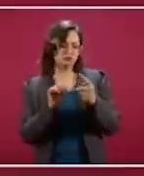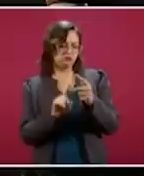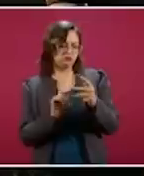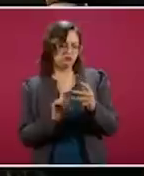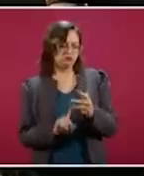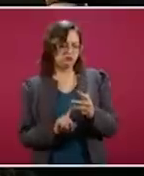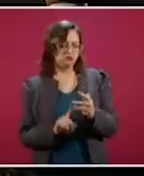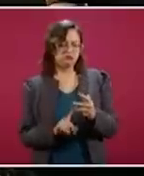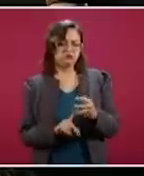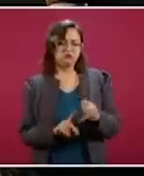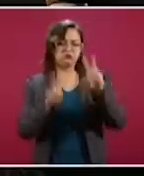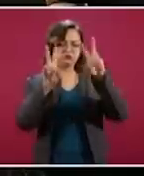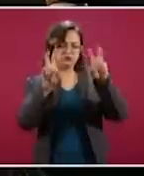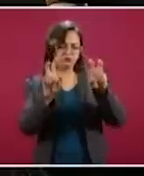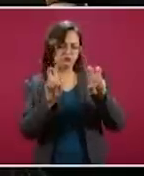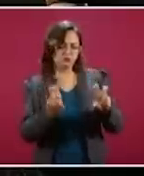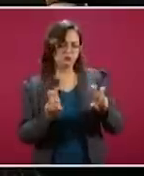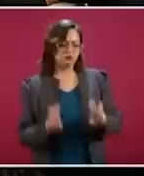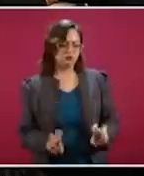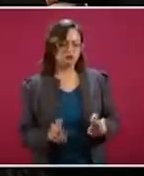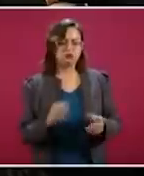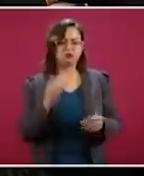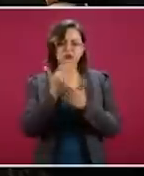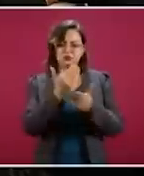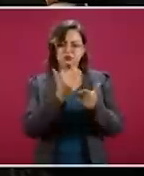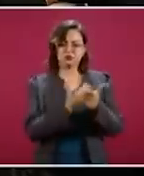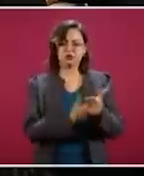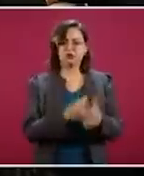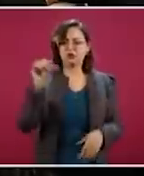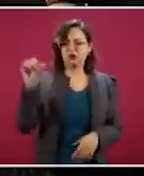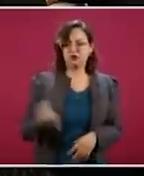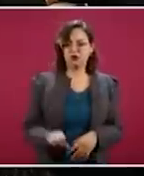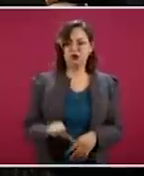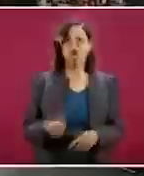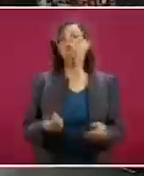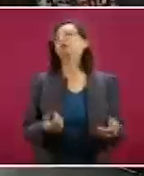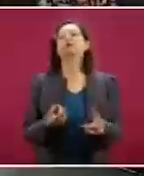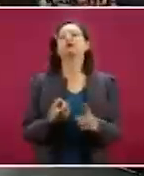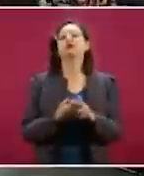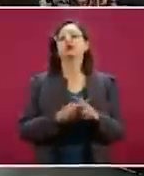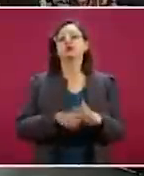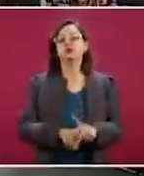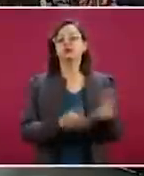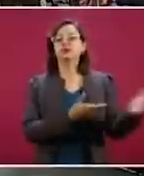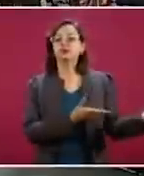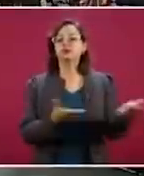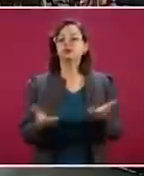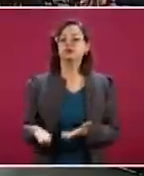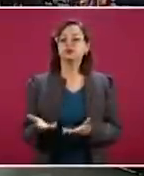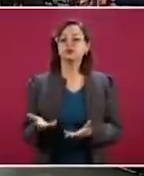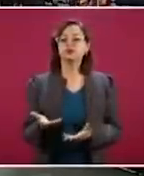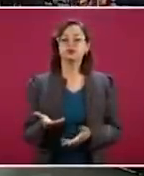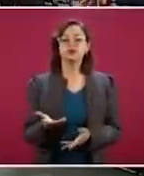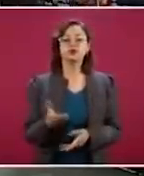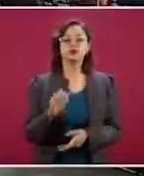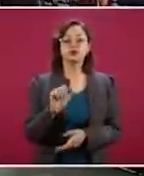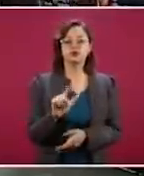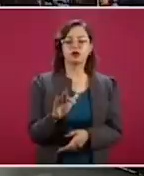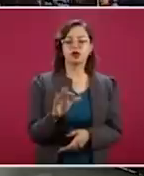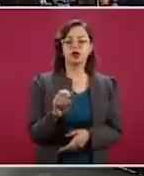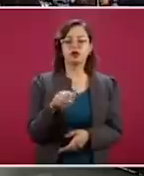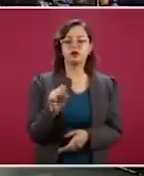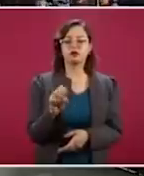general, los tres temas, esa es la agenda, y empezamos con la participación de Alfonso